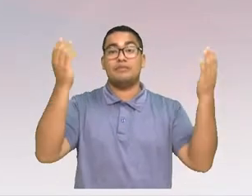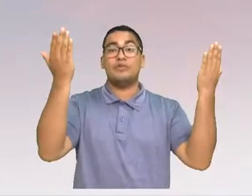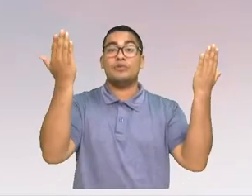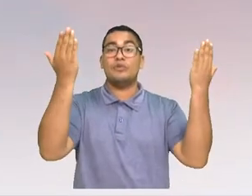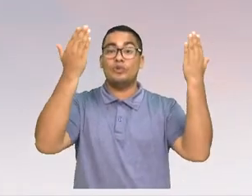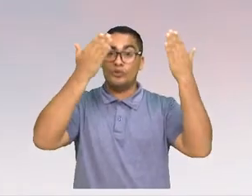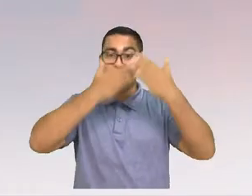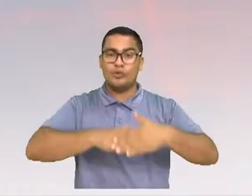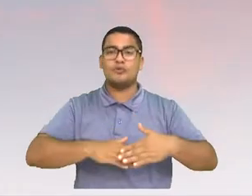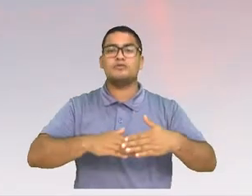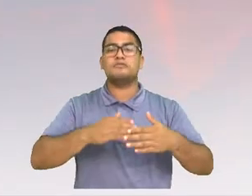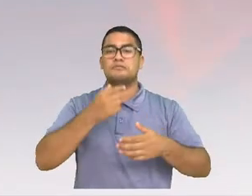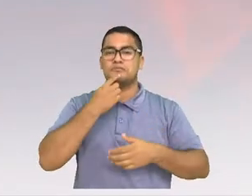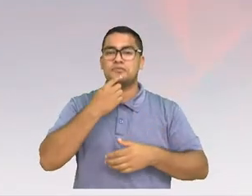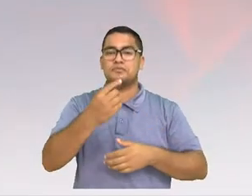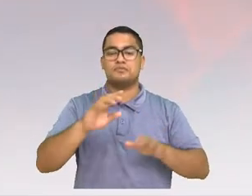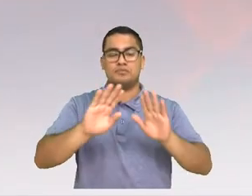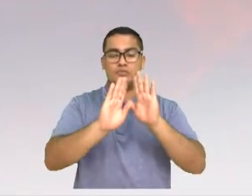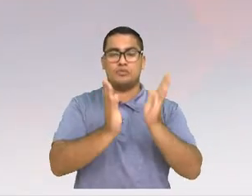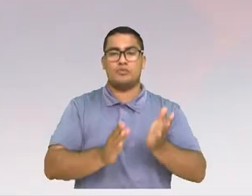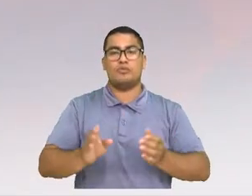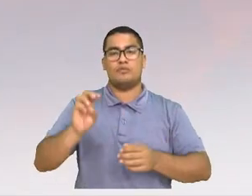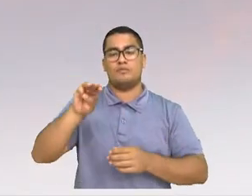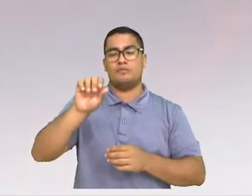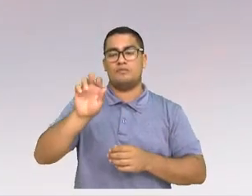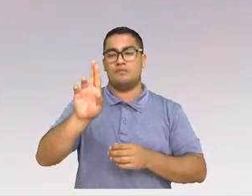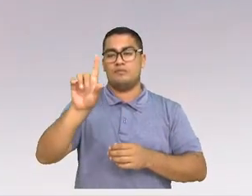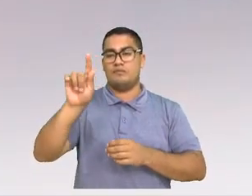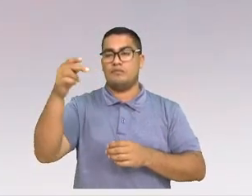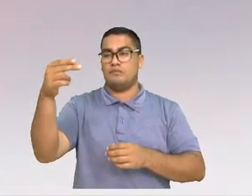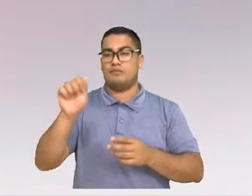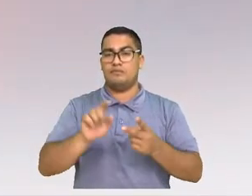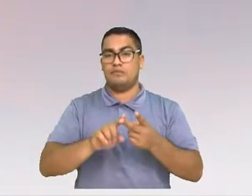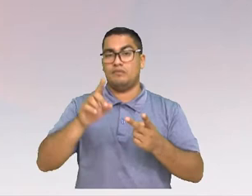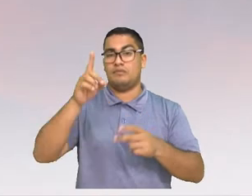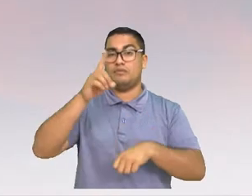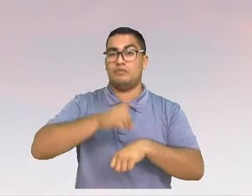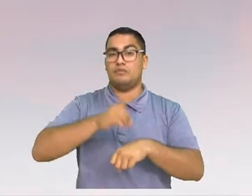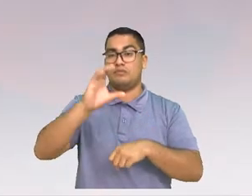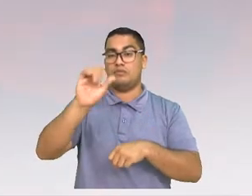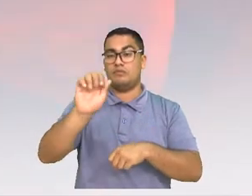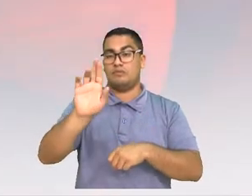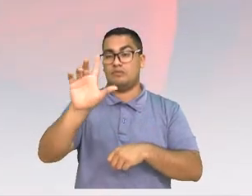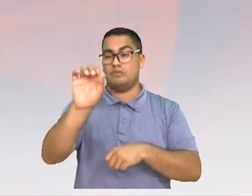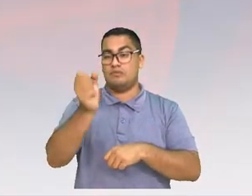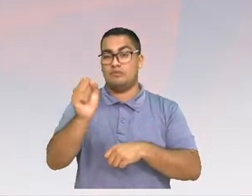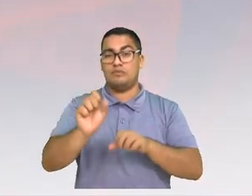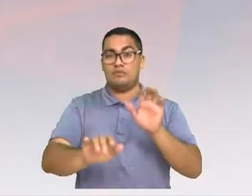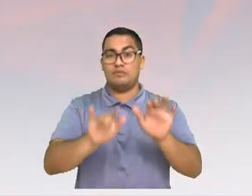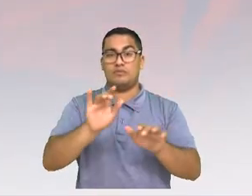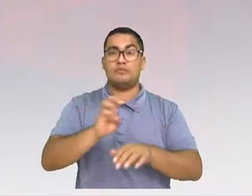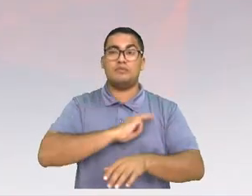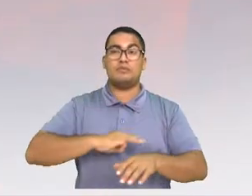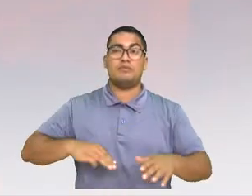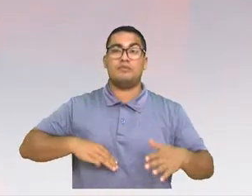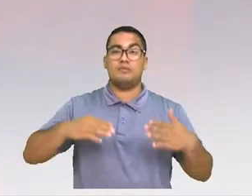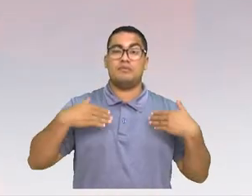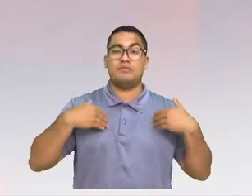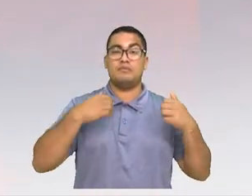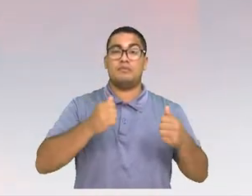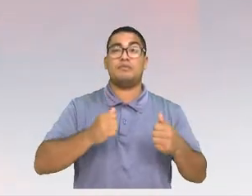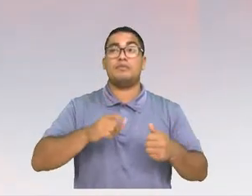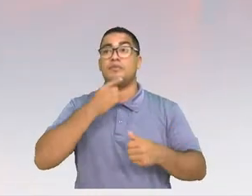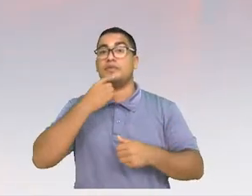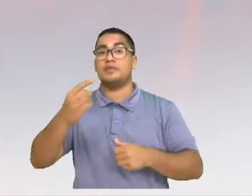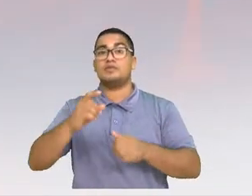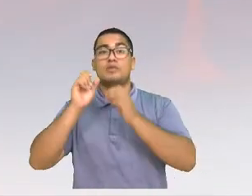anunciado, nuestra ministra doctora Marta Reyes, el doctor Carlos Sáenz, secretario general del MINSA y el compañero